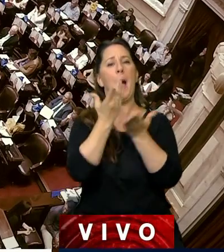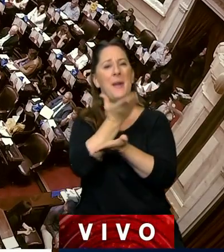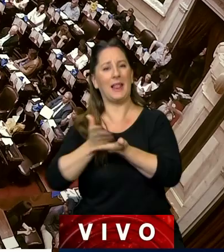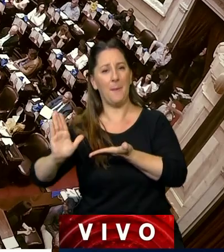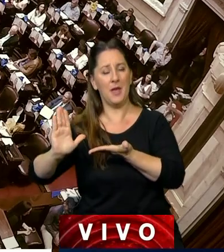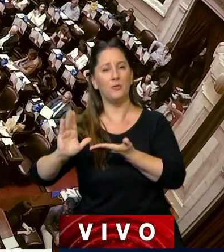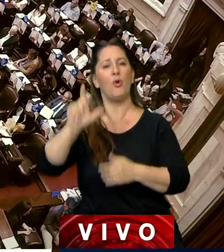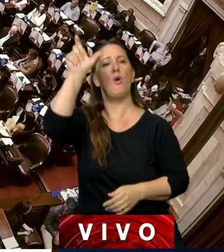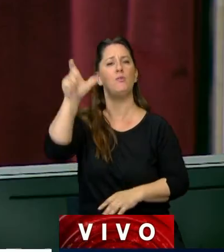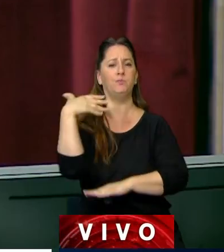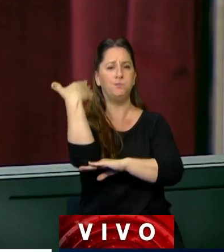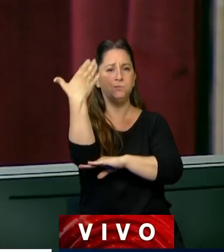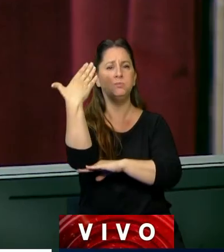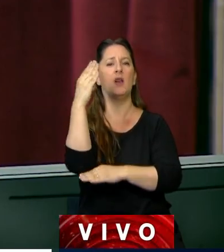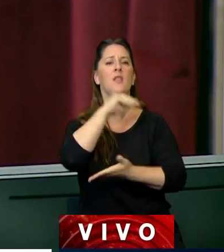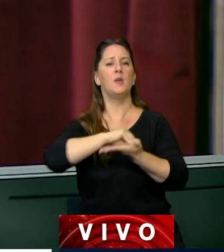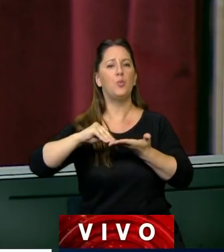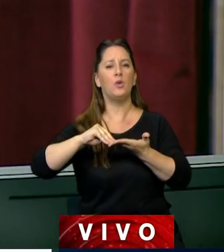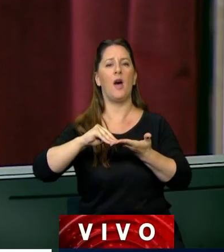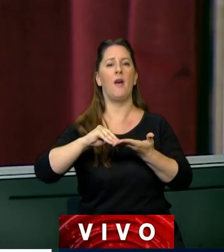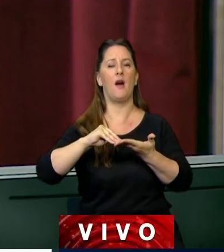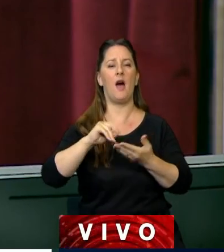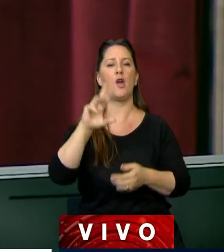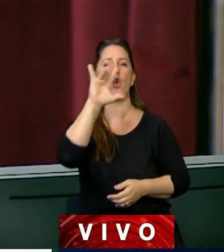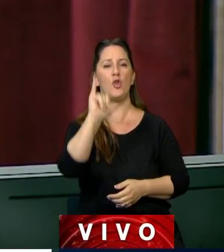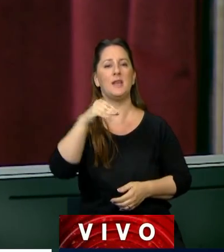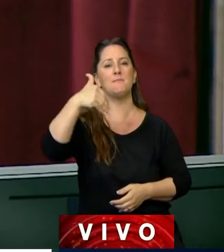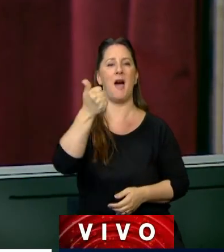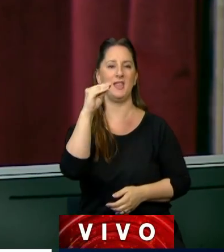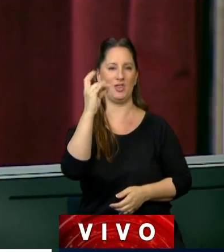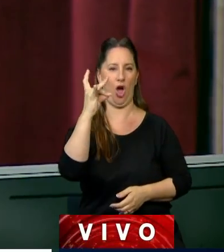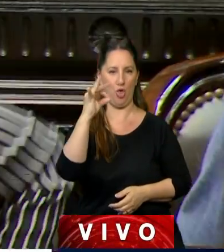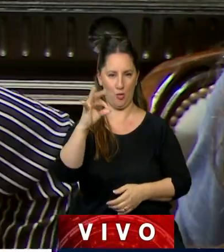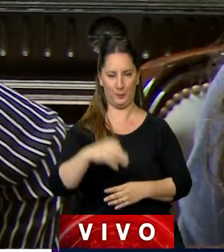reglamento, tiene la palabra la diputada Laura Rodríguez Machado.